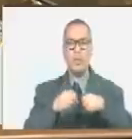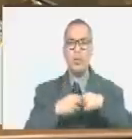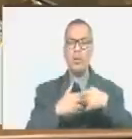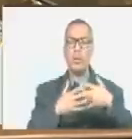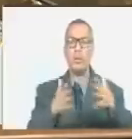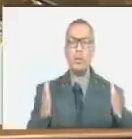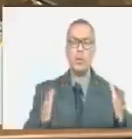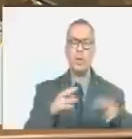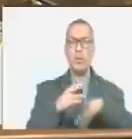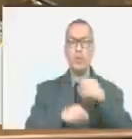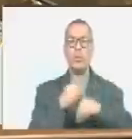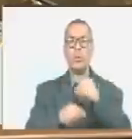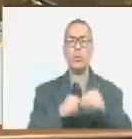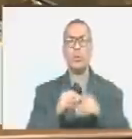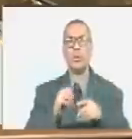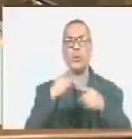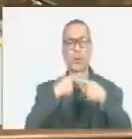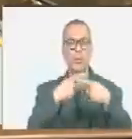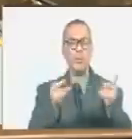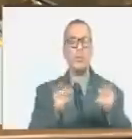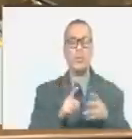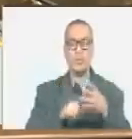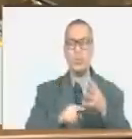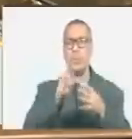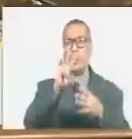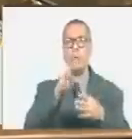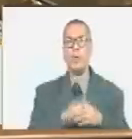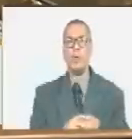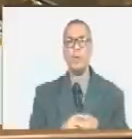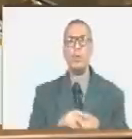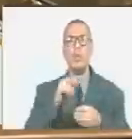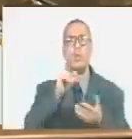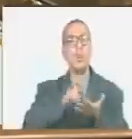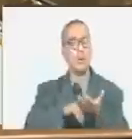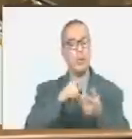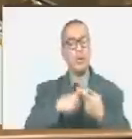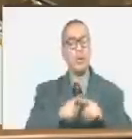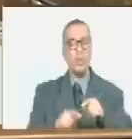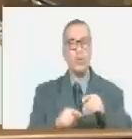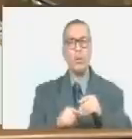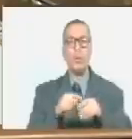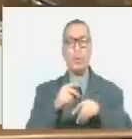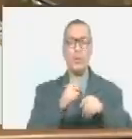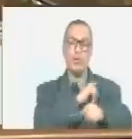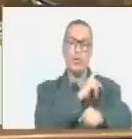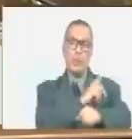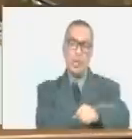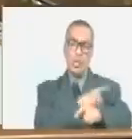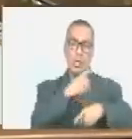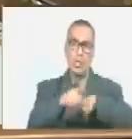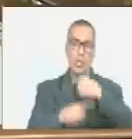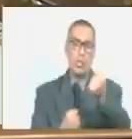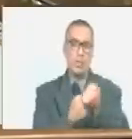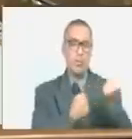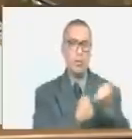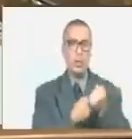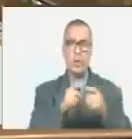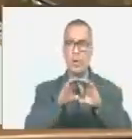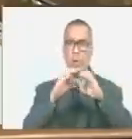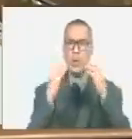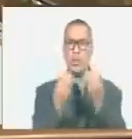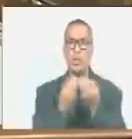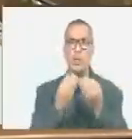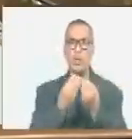ampliar la infraestructura pública. 4. Apoyar la dotación y fortalecimiento operativo de los organismos de